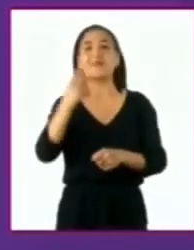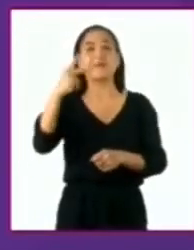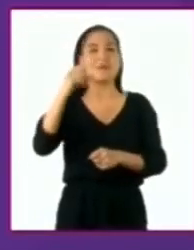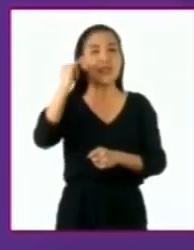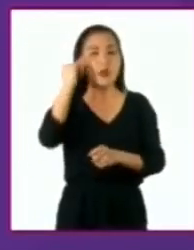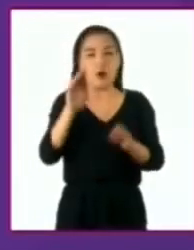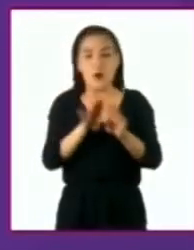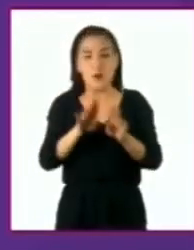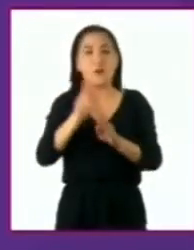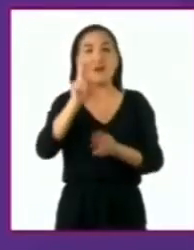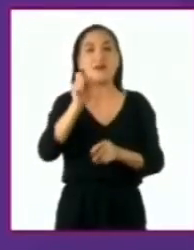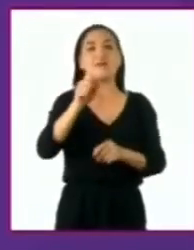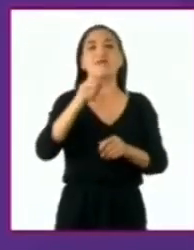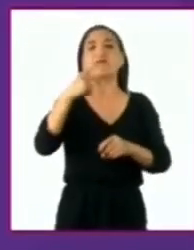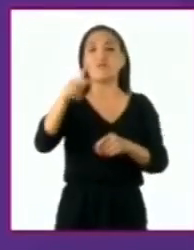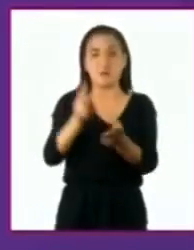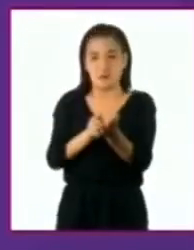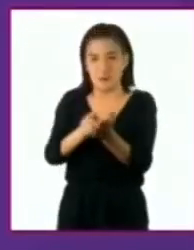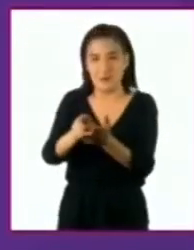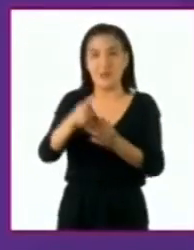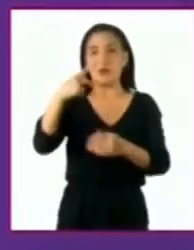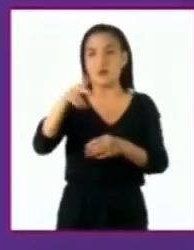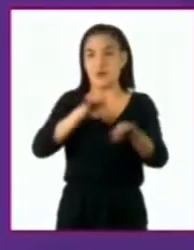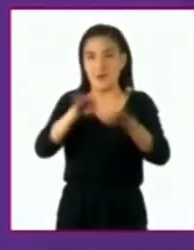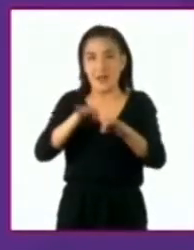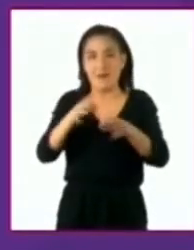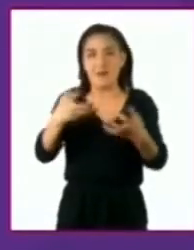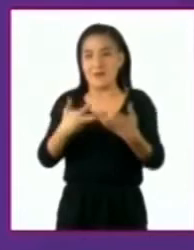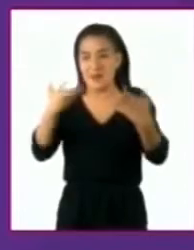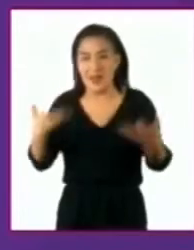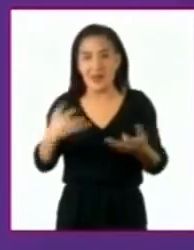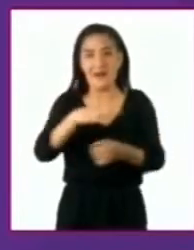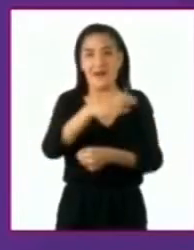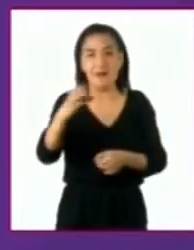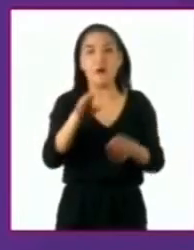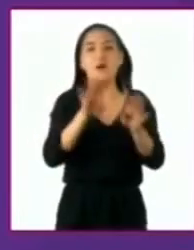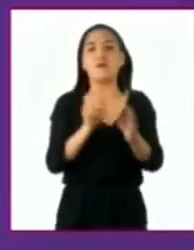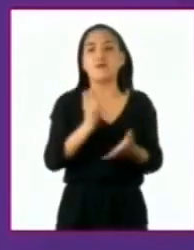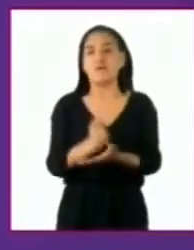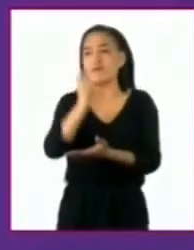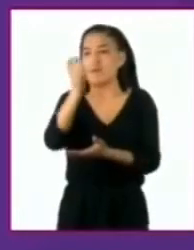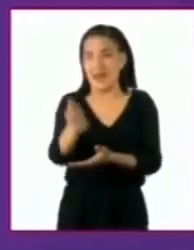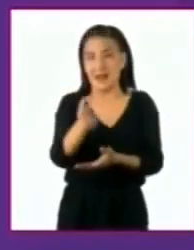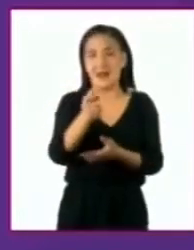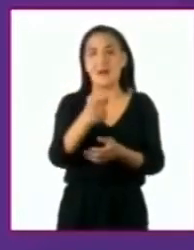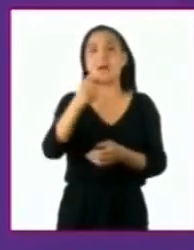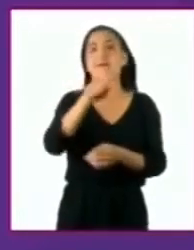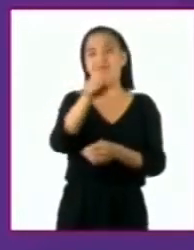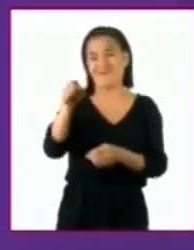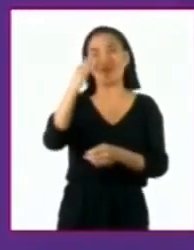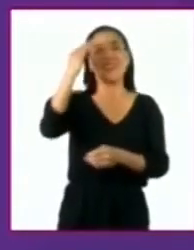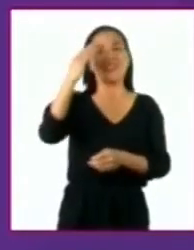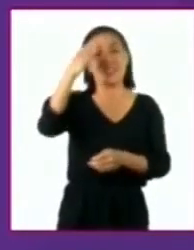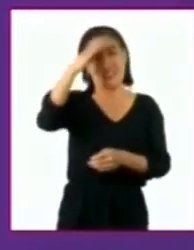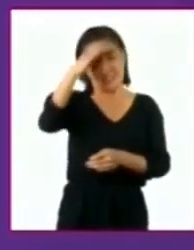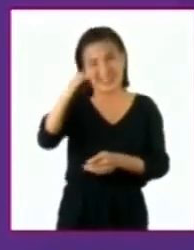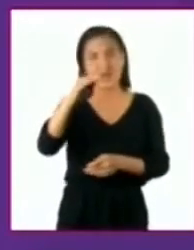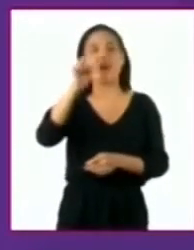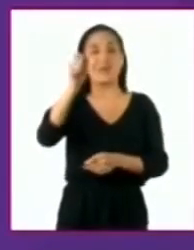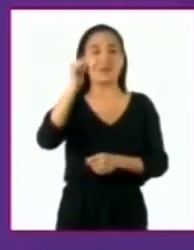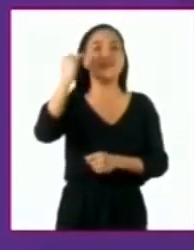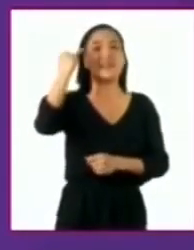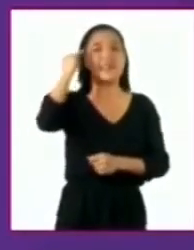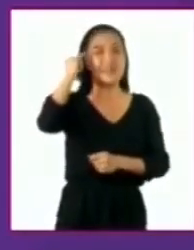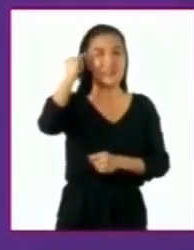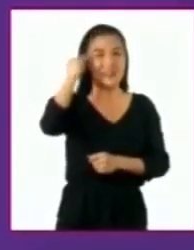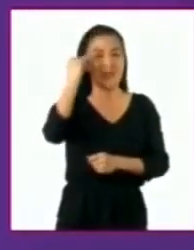sus propias tierras y subsistir, le pagaban un tributo a sus señores llamados